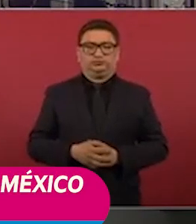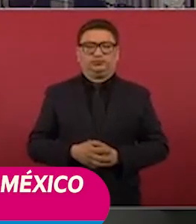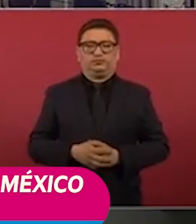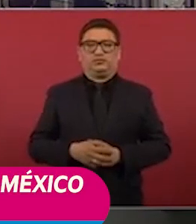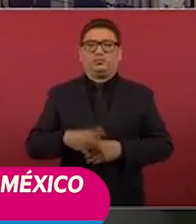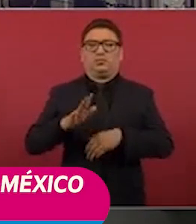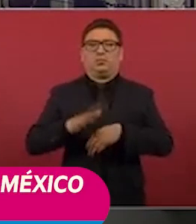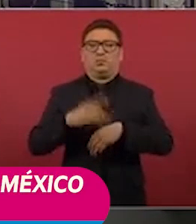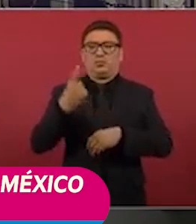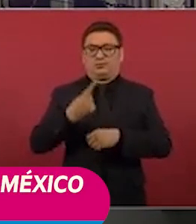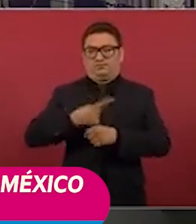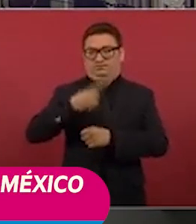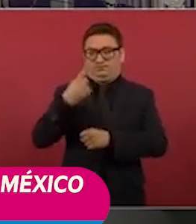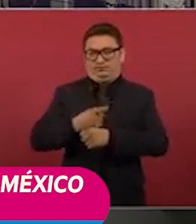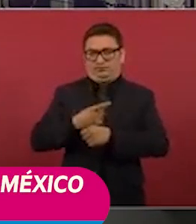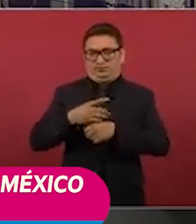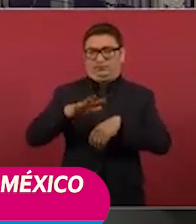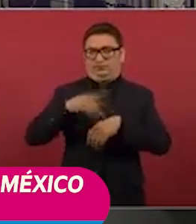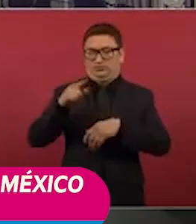primero por el aeropuerto,